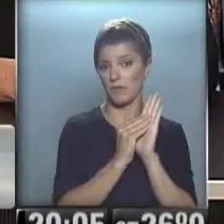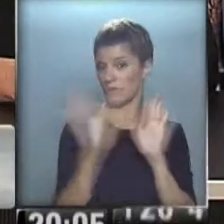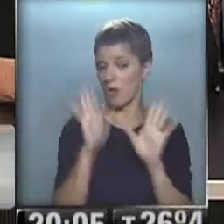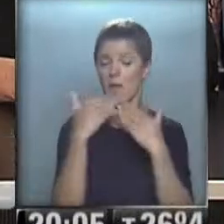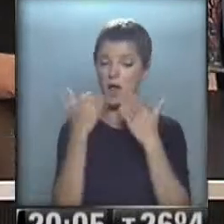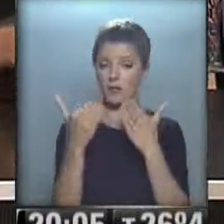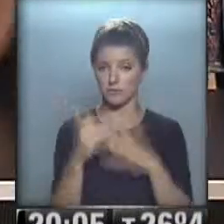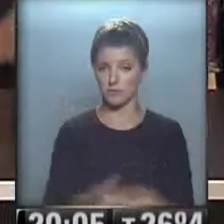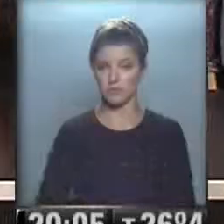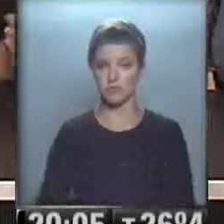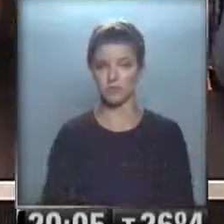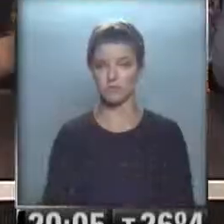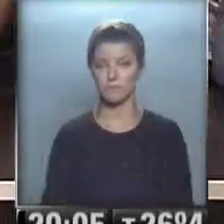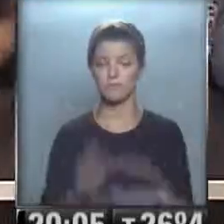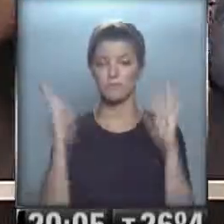muchas gracias